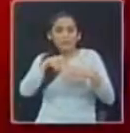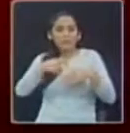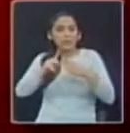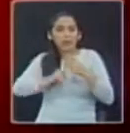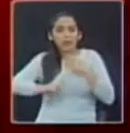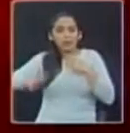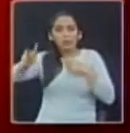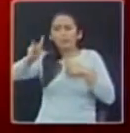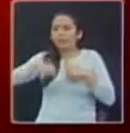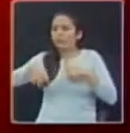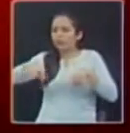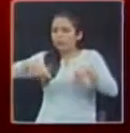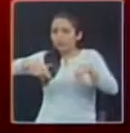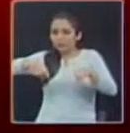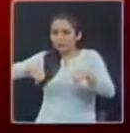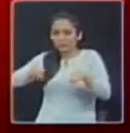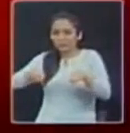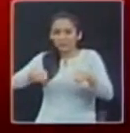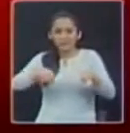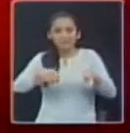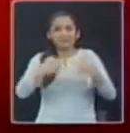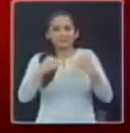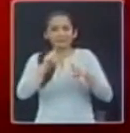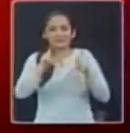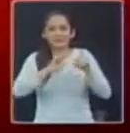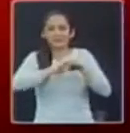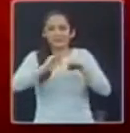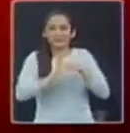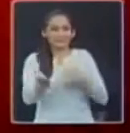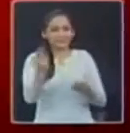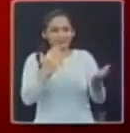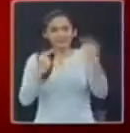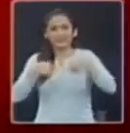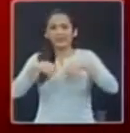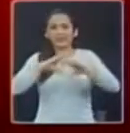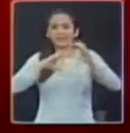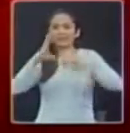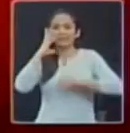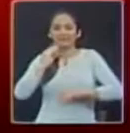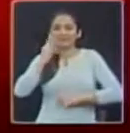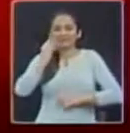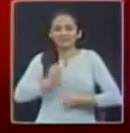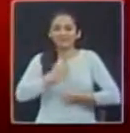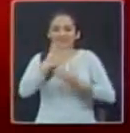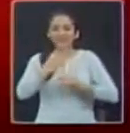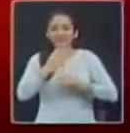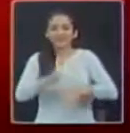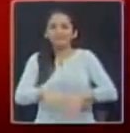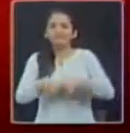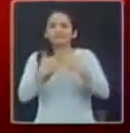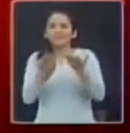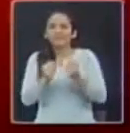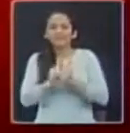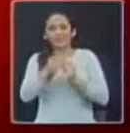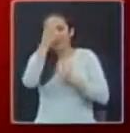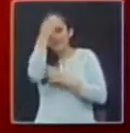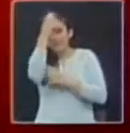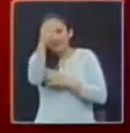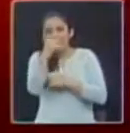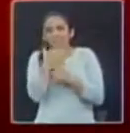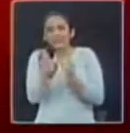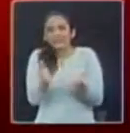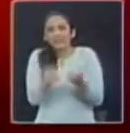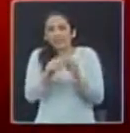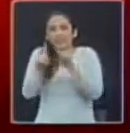invitación a toda la gente. Para compartirles un poco de mis historias, tips de viaje, comentarles cómo es un poco la cultura motoquera